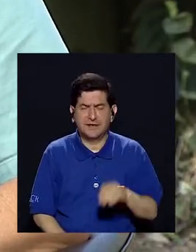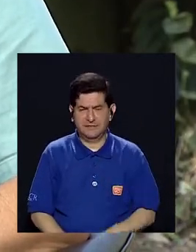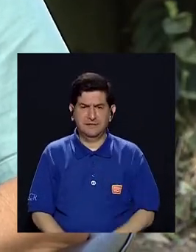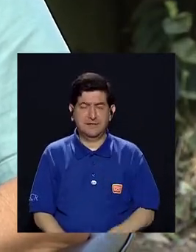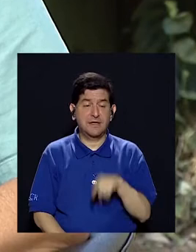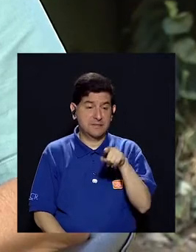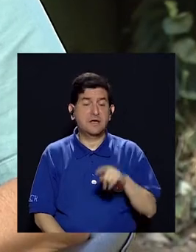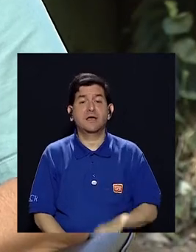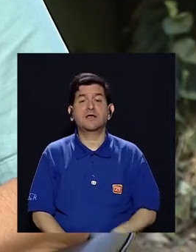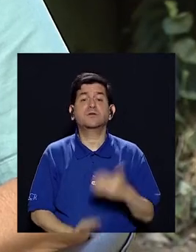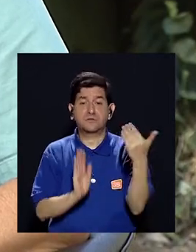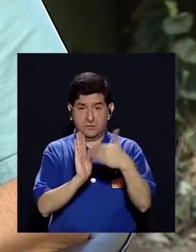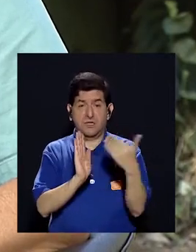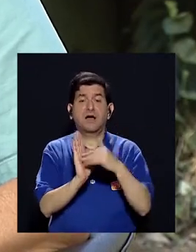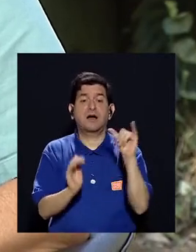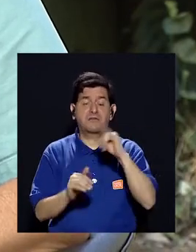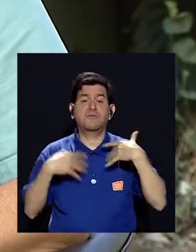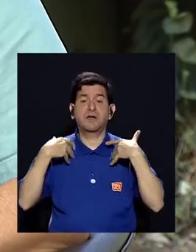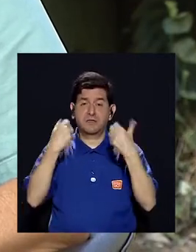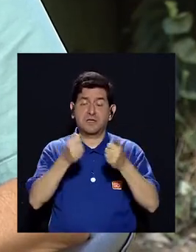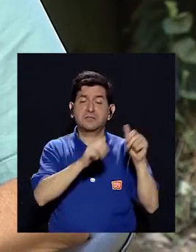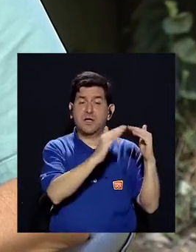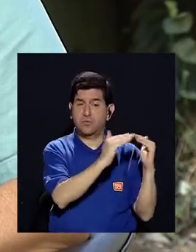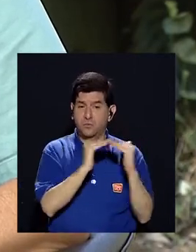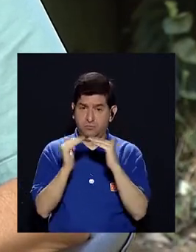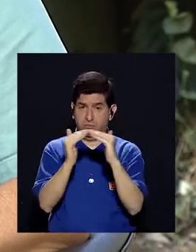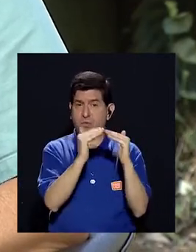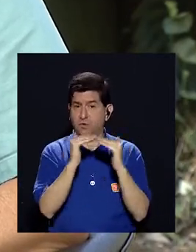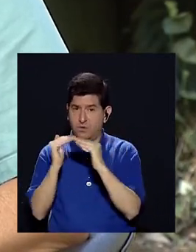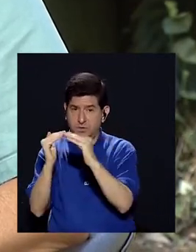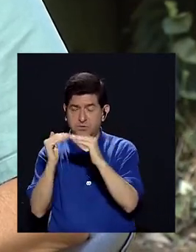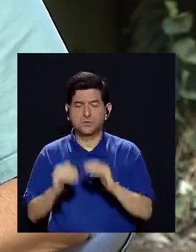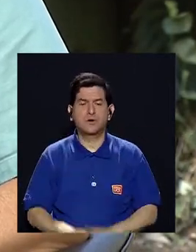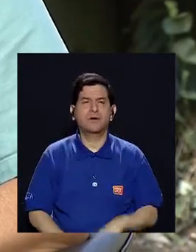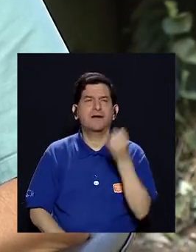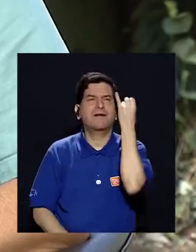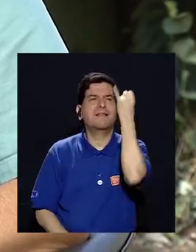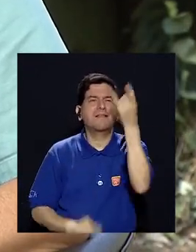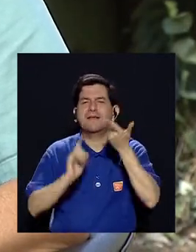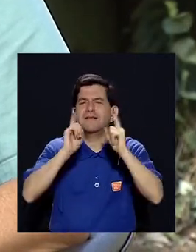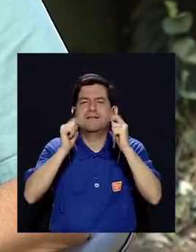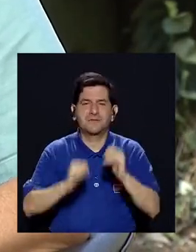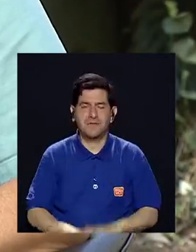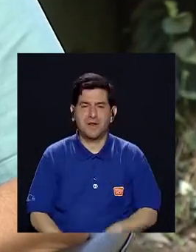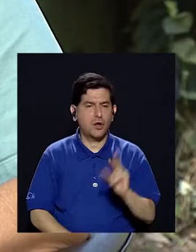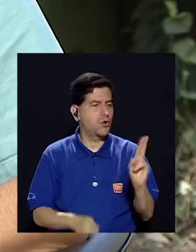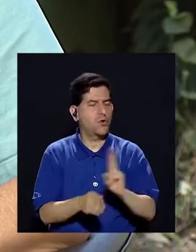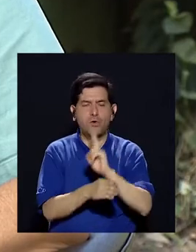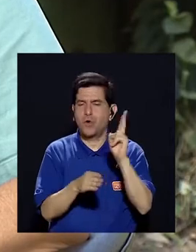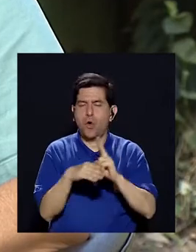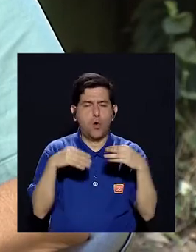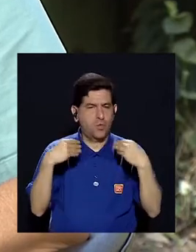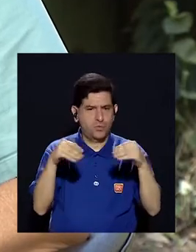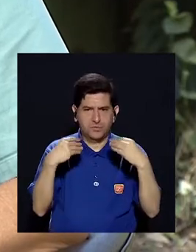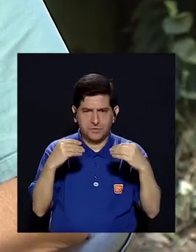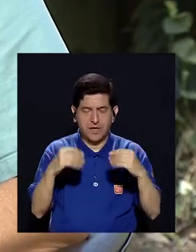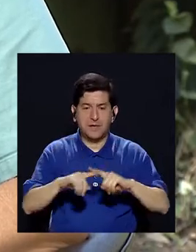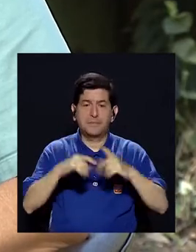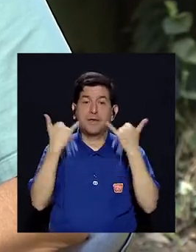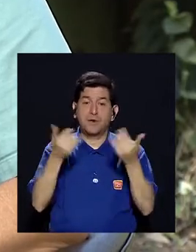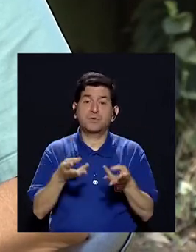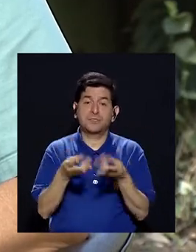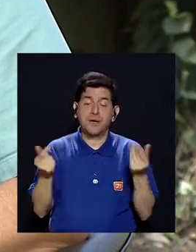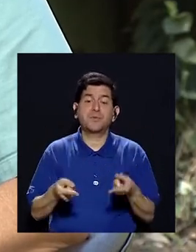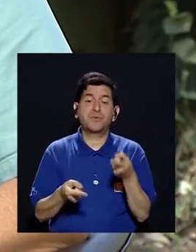crearse ratones que van a afectar también la salud de las poblaciones. En cambio, la idea es no utilizar los plásticos Y si